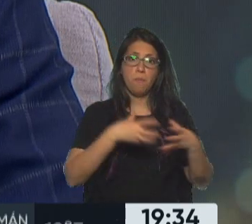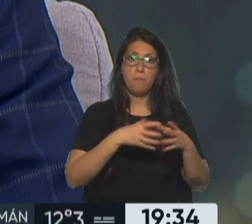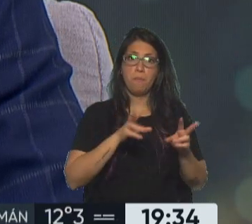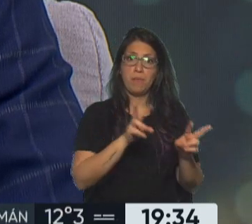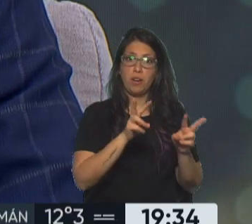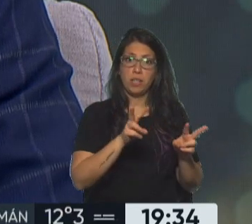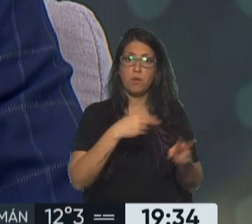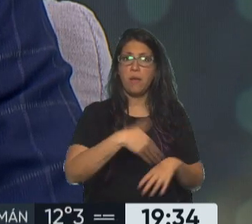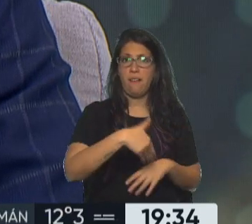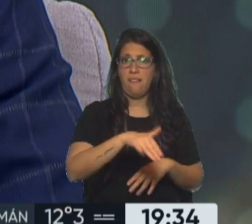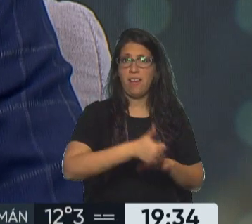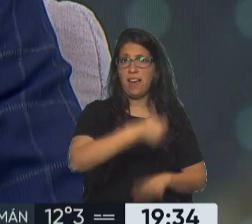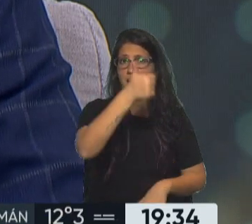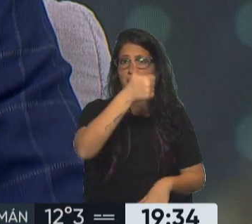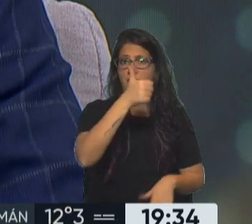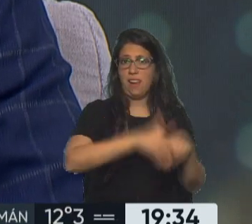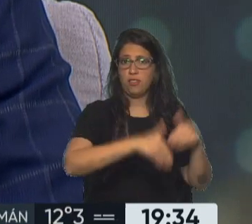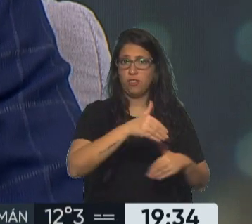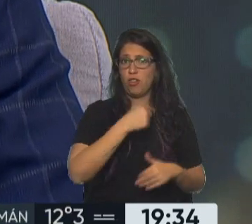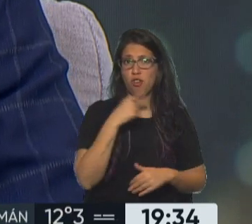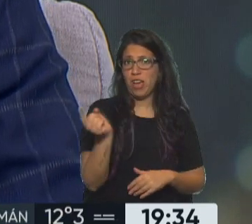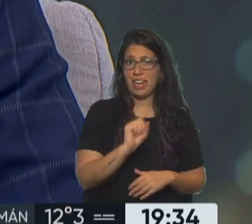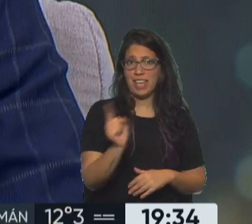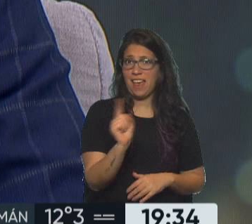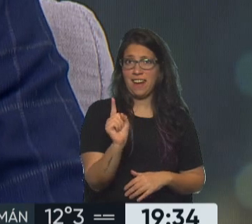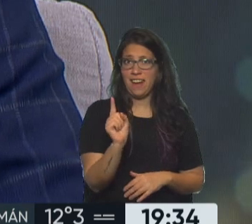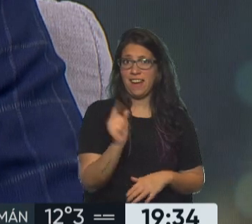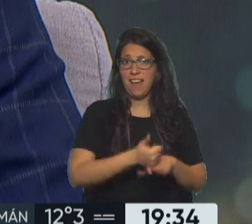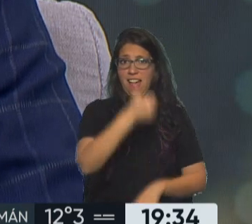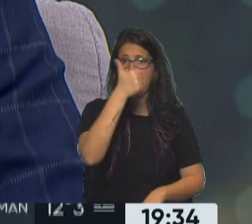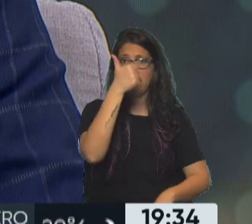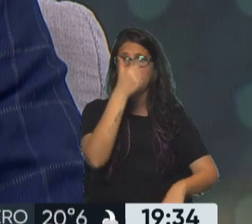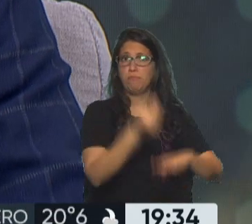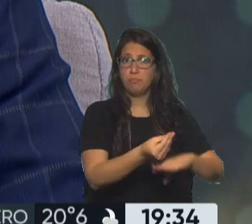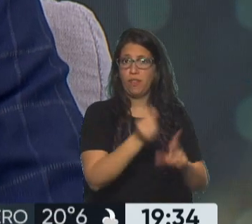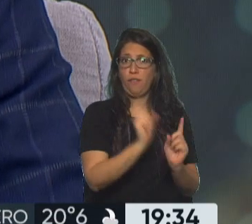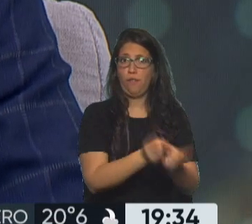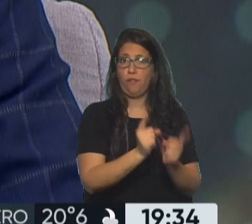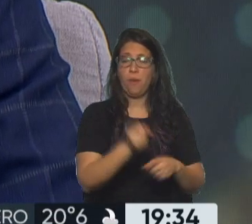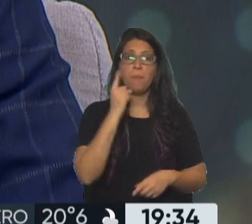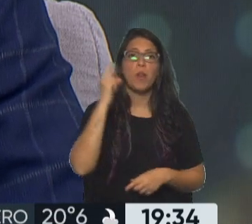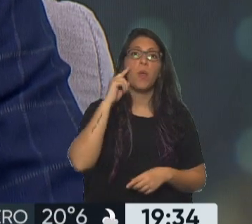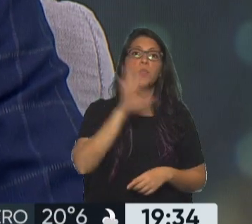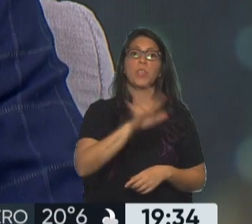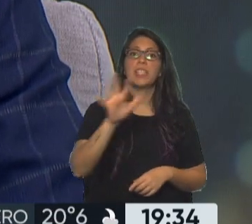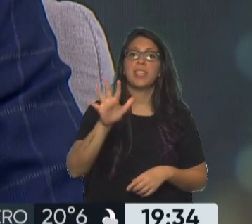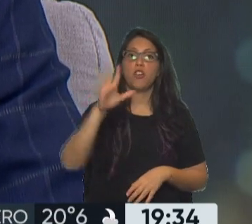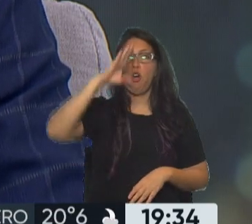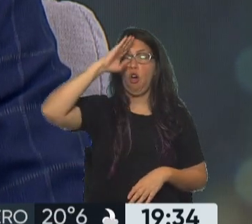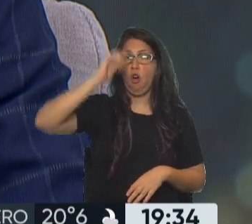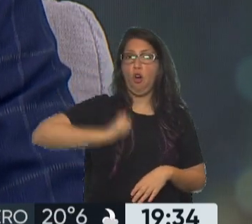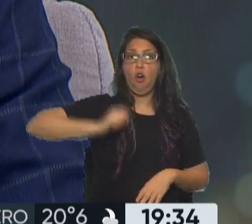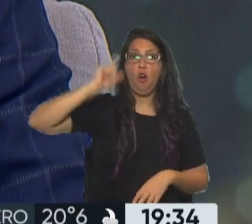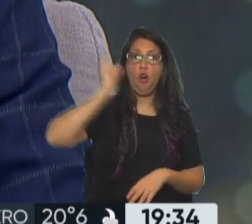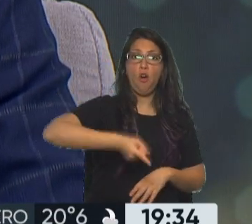iba a ganar las elecciones. Y no querían que el peronismo gane. Y no querían que se mantuviera en el poder. El golpe del 55 tiene esa tríada que